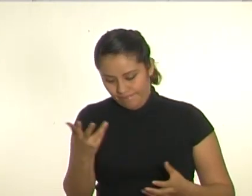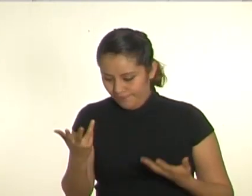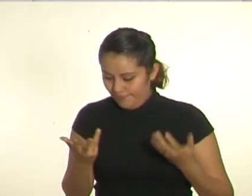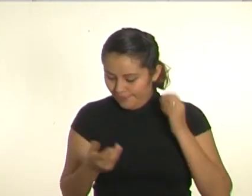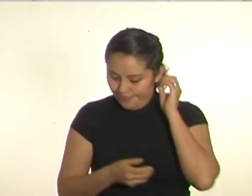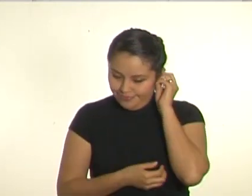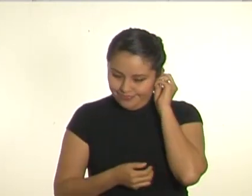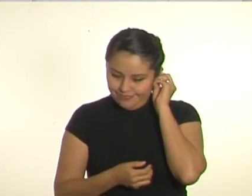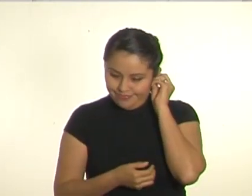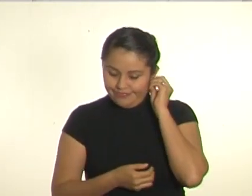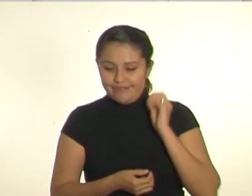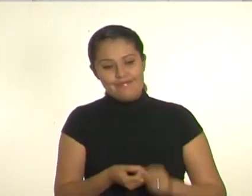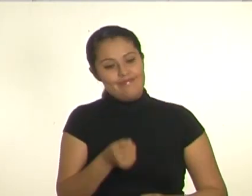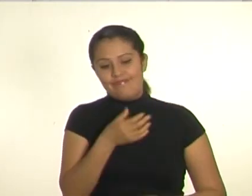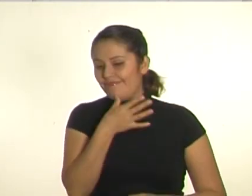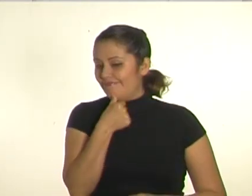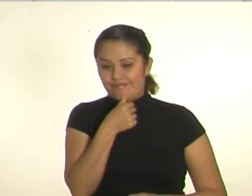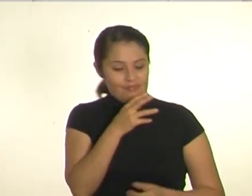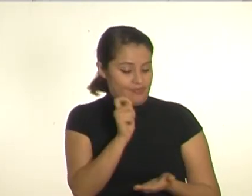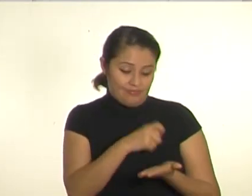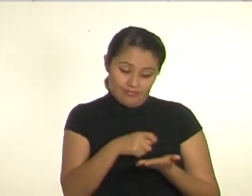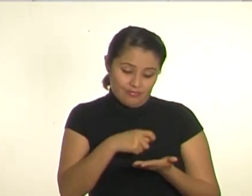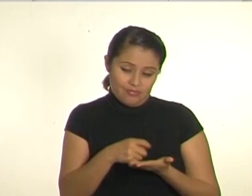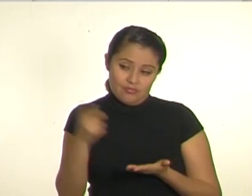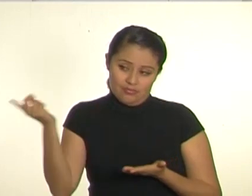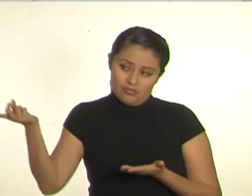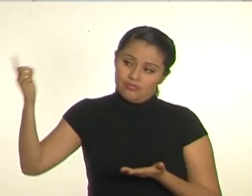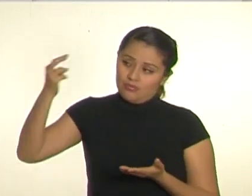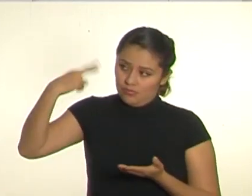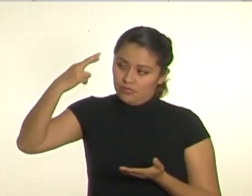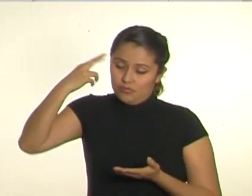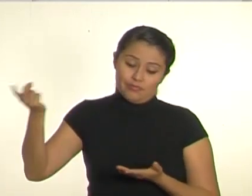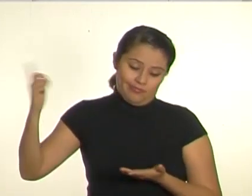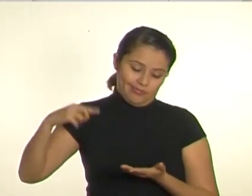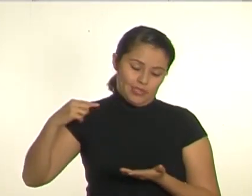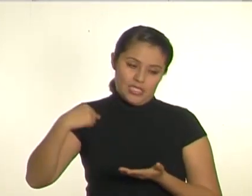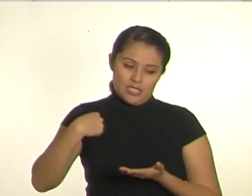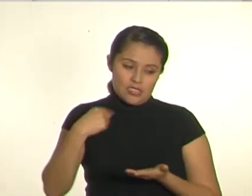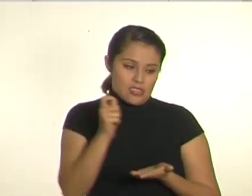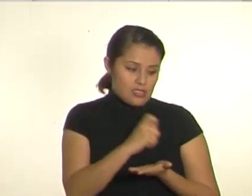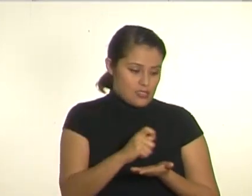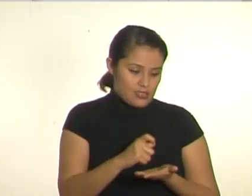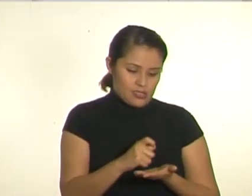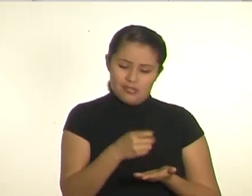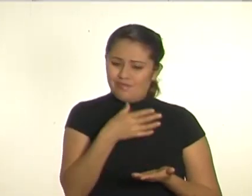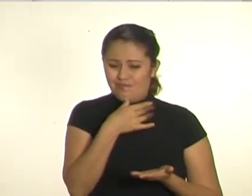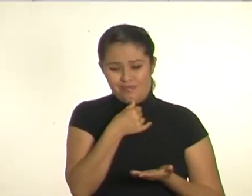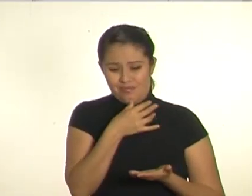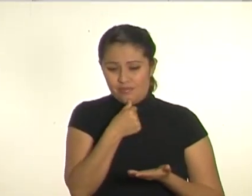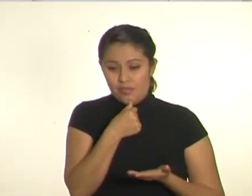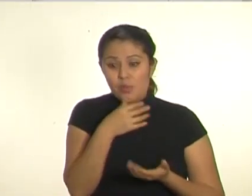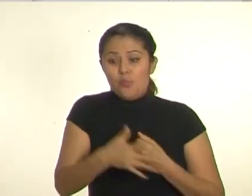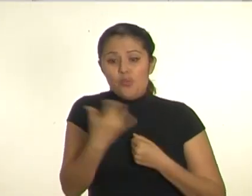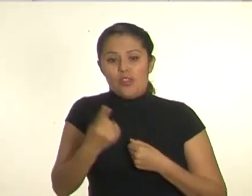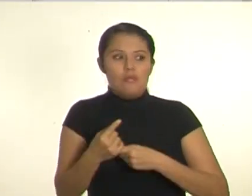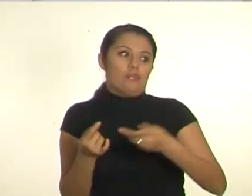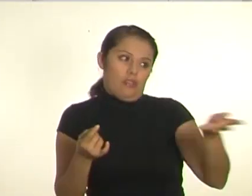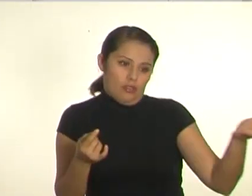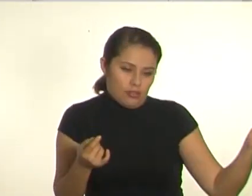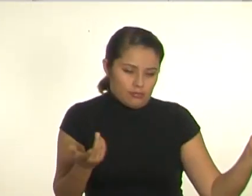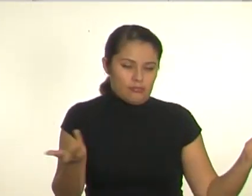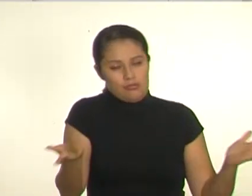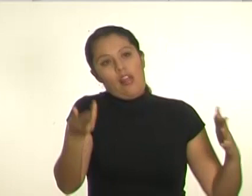escribir estas cosas. Yo no puedo hacerlo. No puedo porque van a matar a una